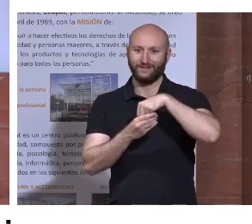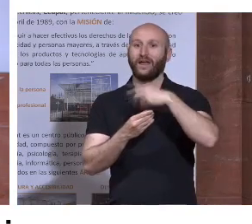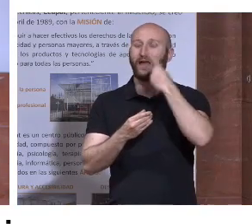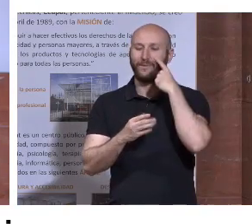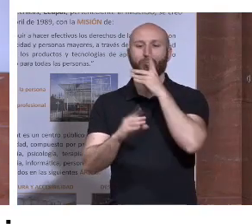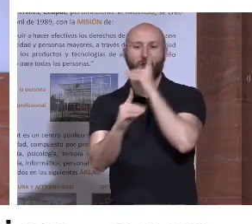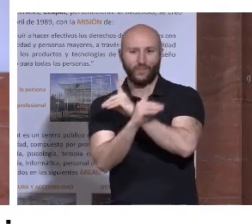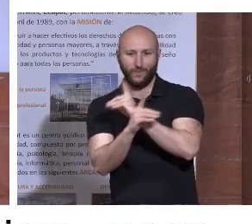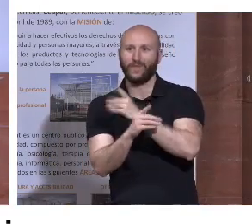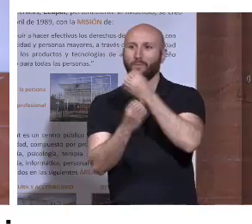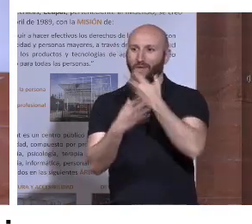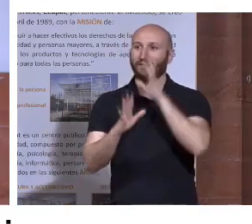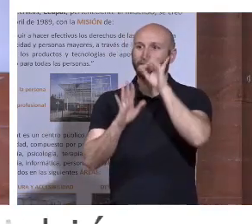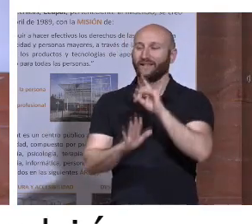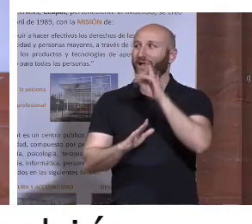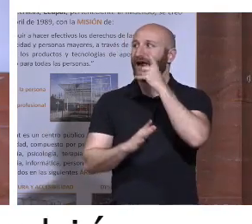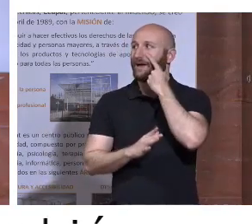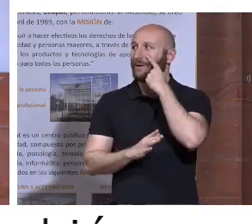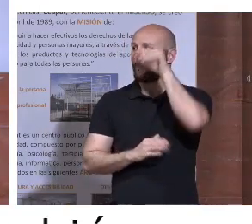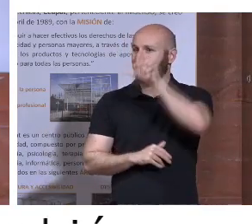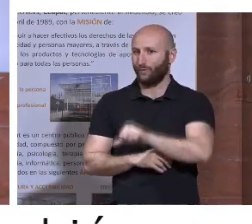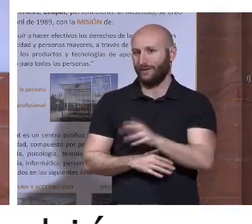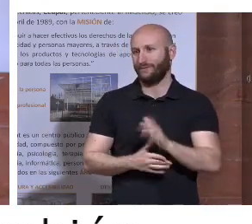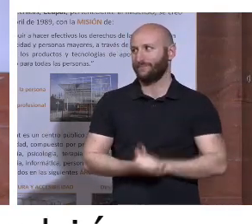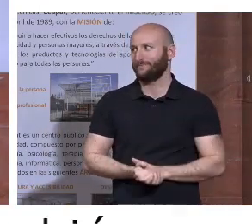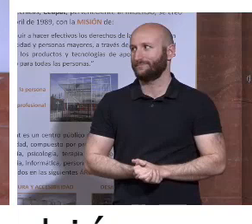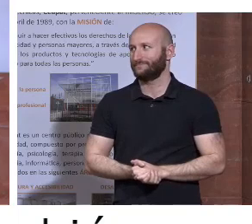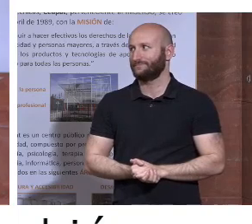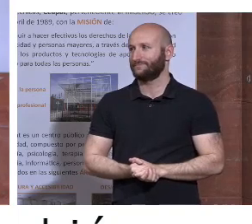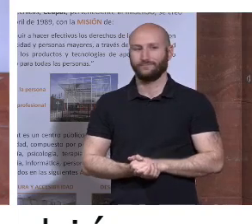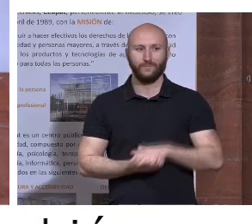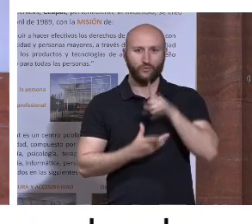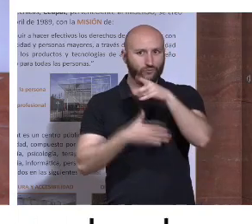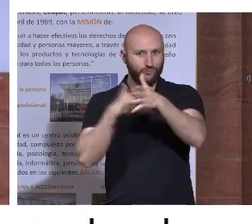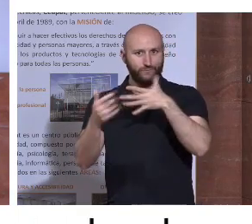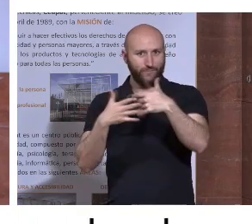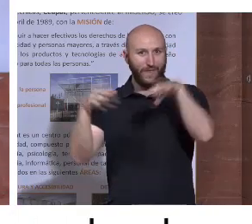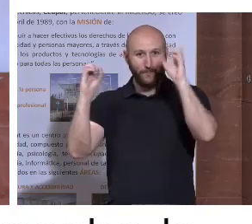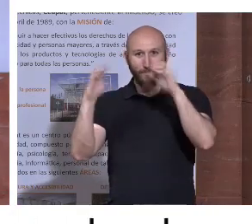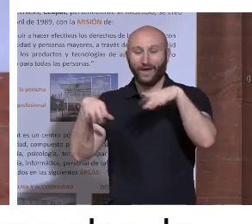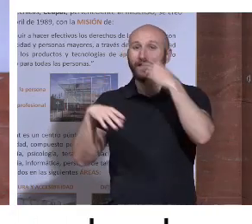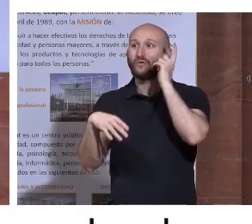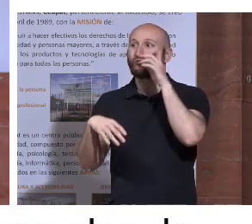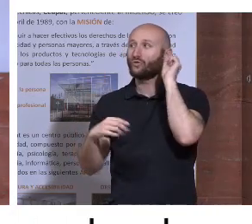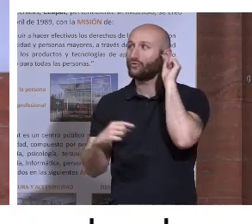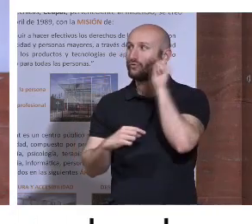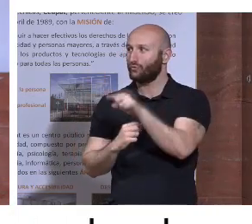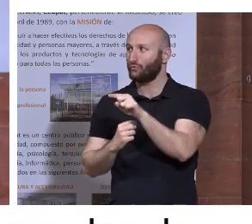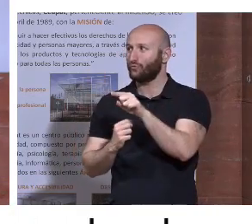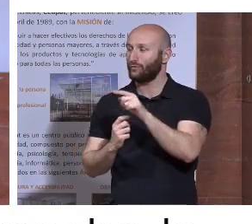DVD para ver esta noche la película. Si tú haces una magia, solamente tú.